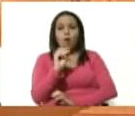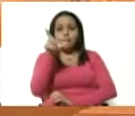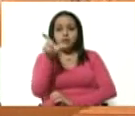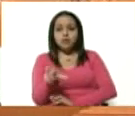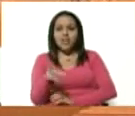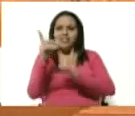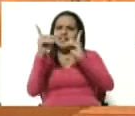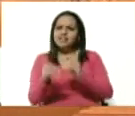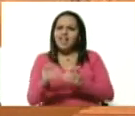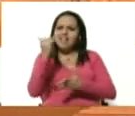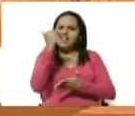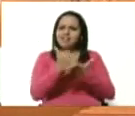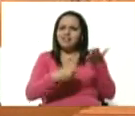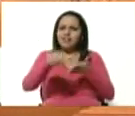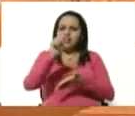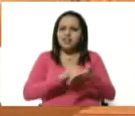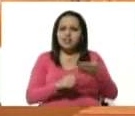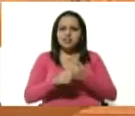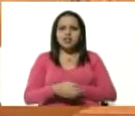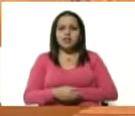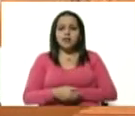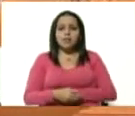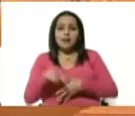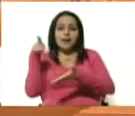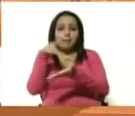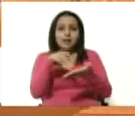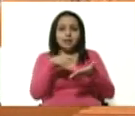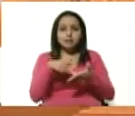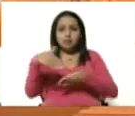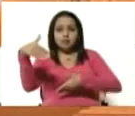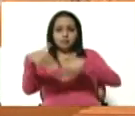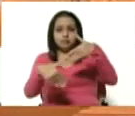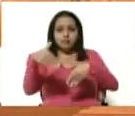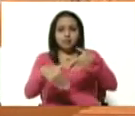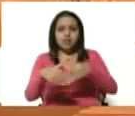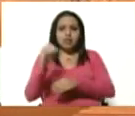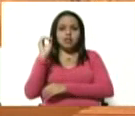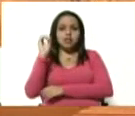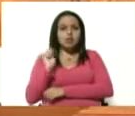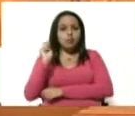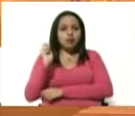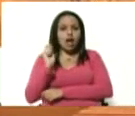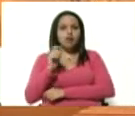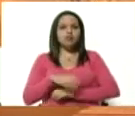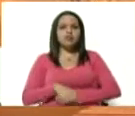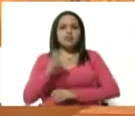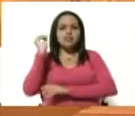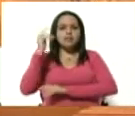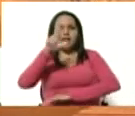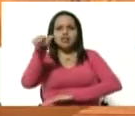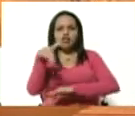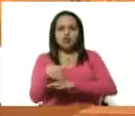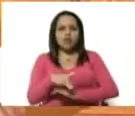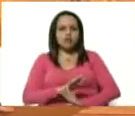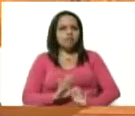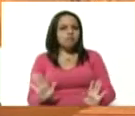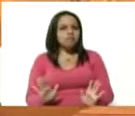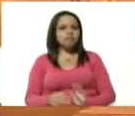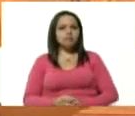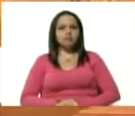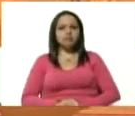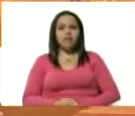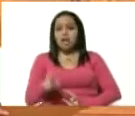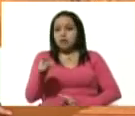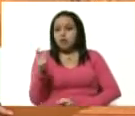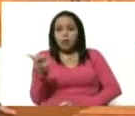decidan inscribirse para optar a un cargo como candidato a diputado o diputada de la Asamblea Nacional. Eso es lo